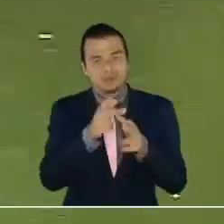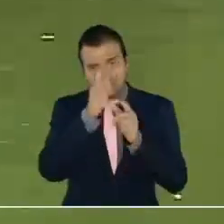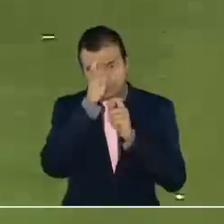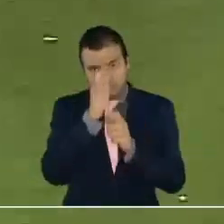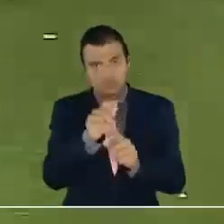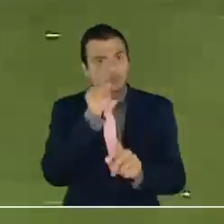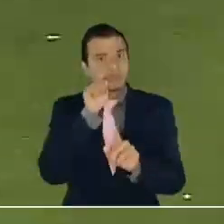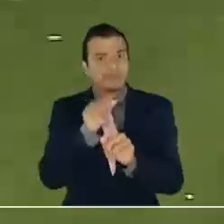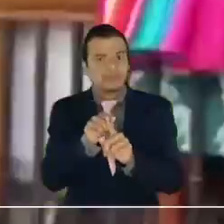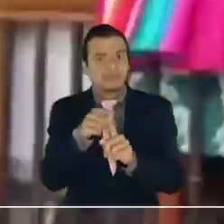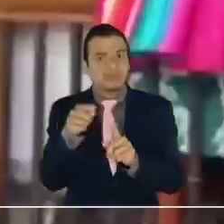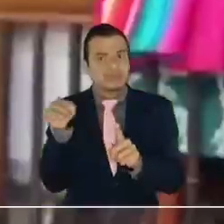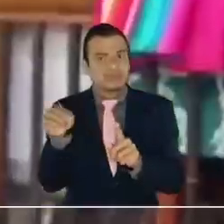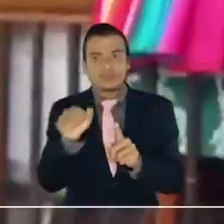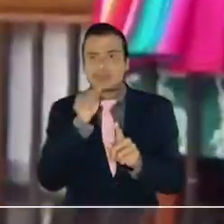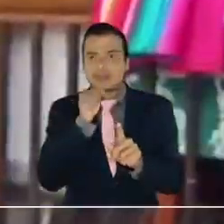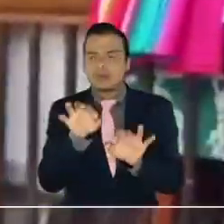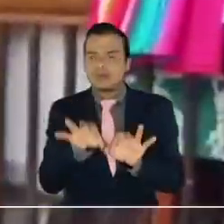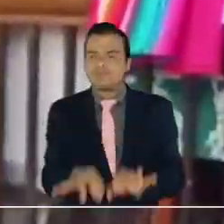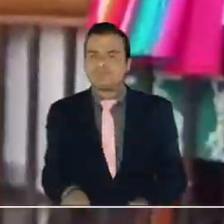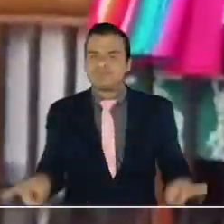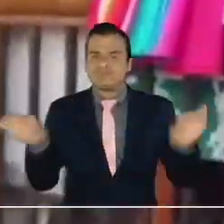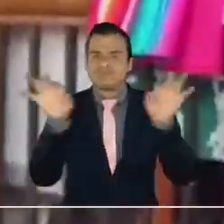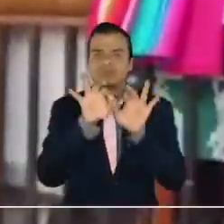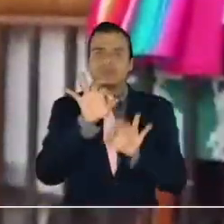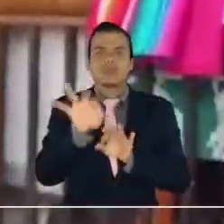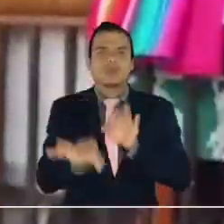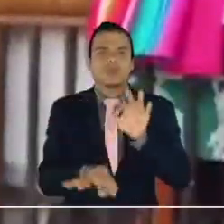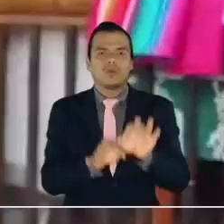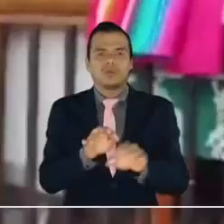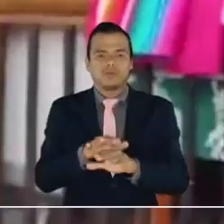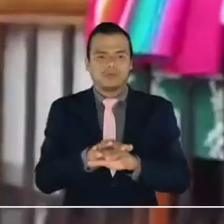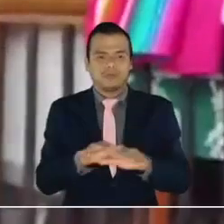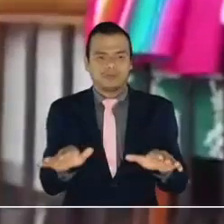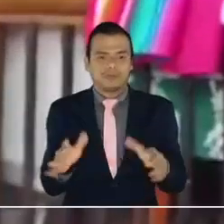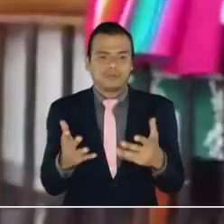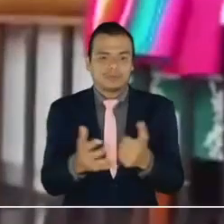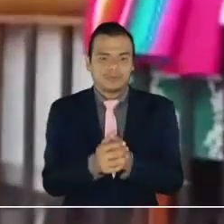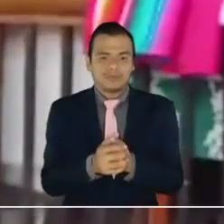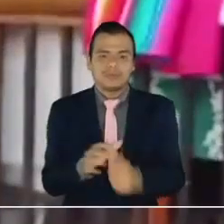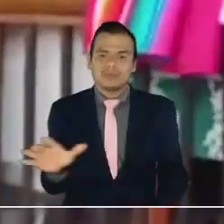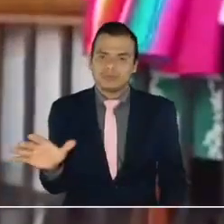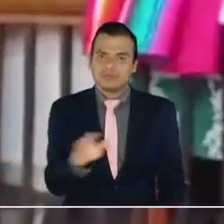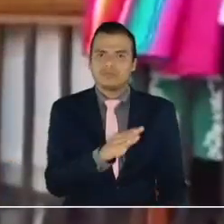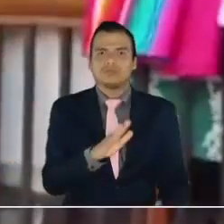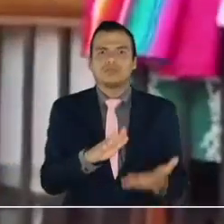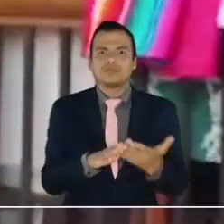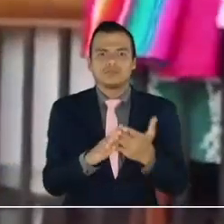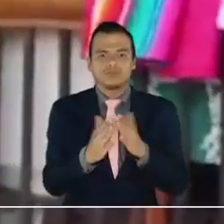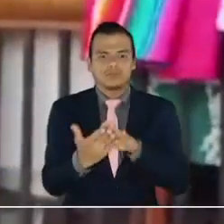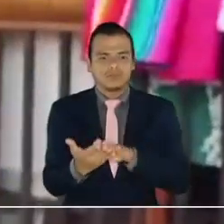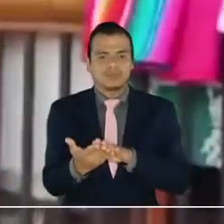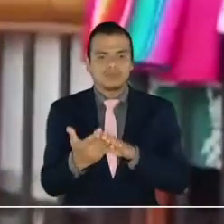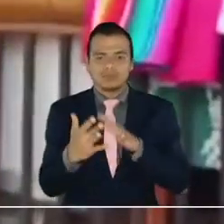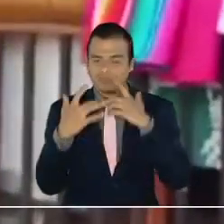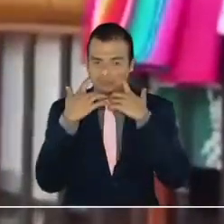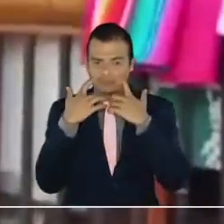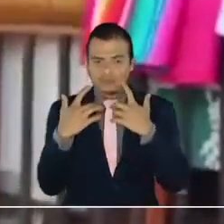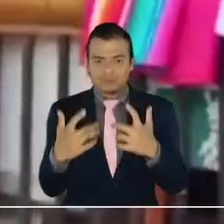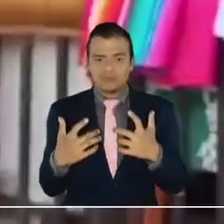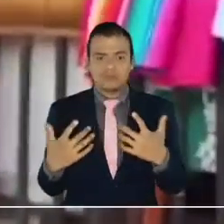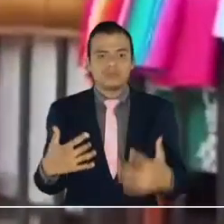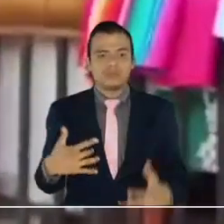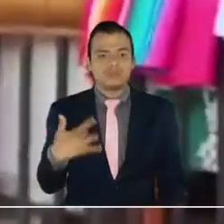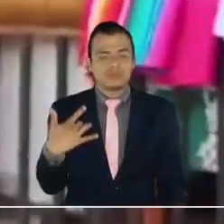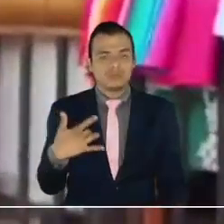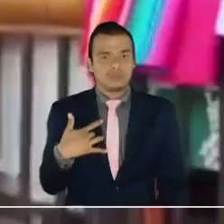recurso natural. Hacemos el llamado a las diferentes comunidades, en los rincones donde se está escaseando el agua. Vemos